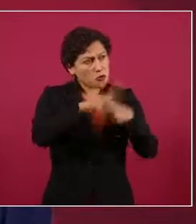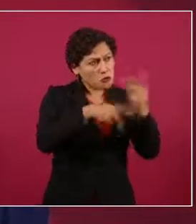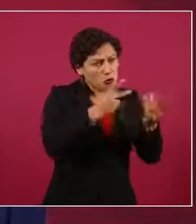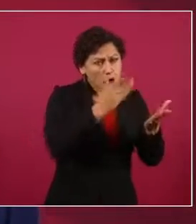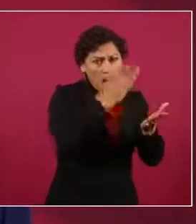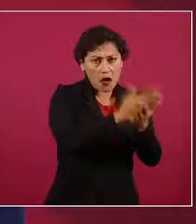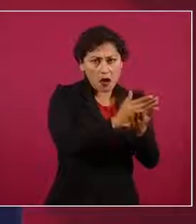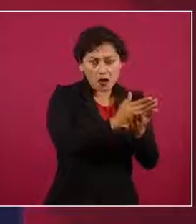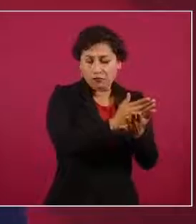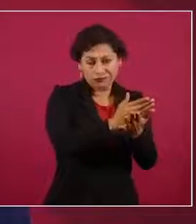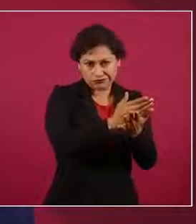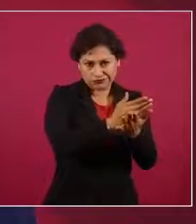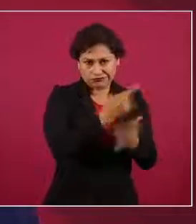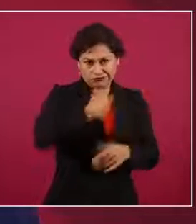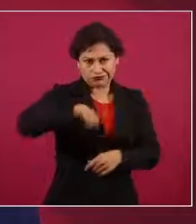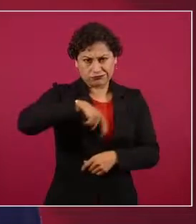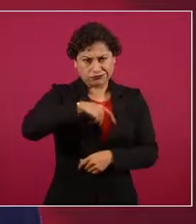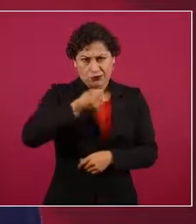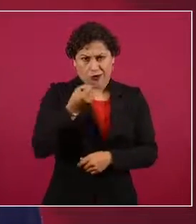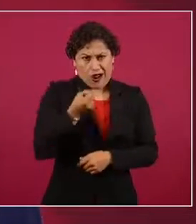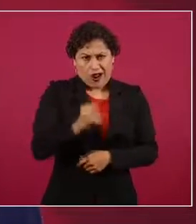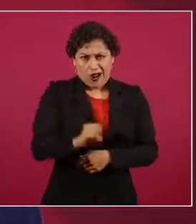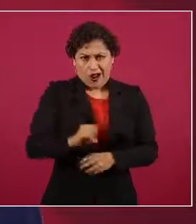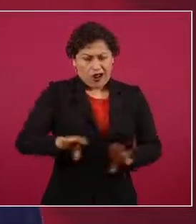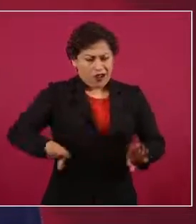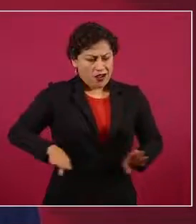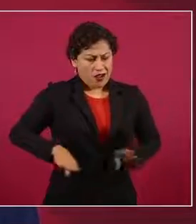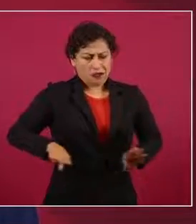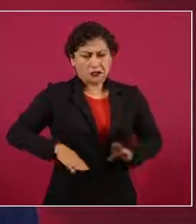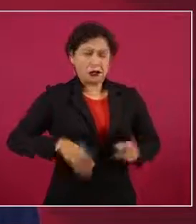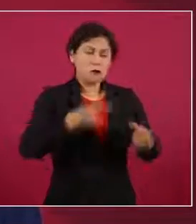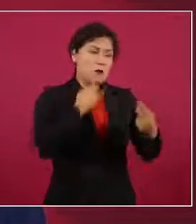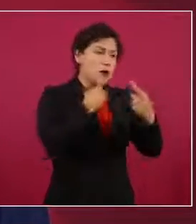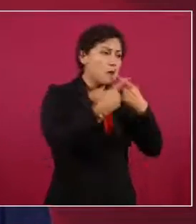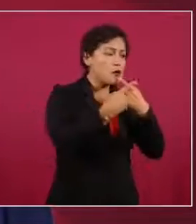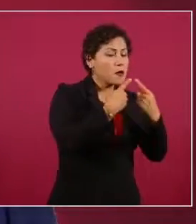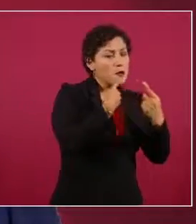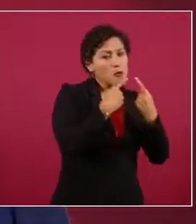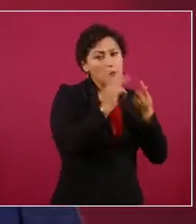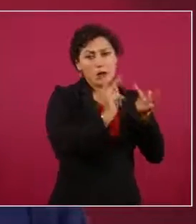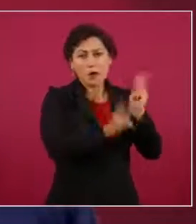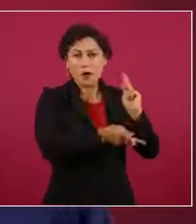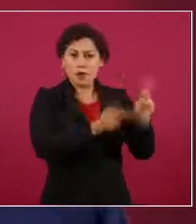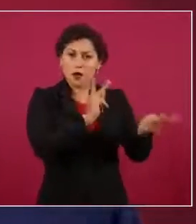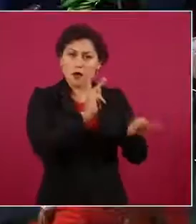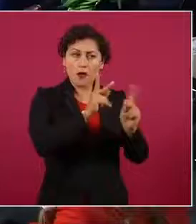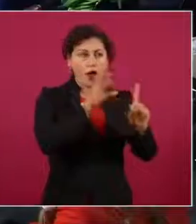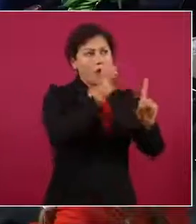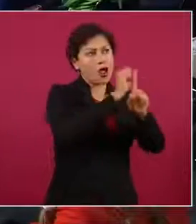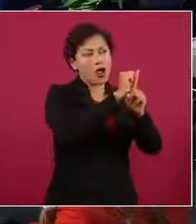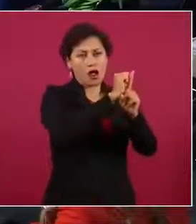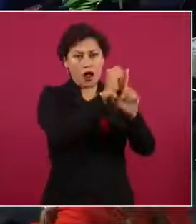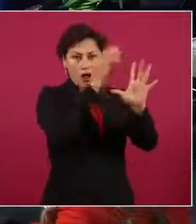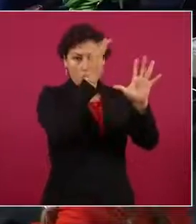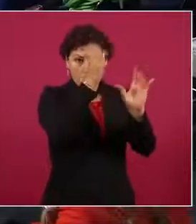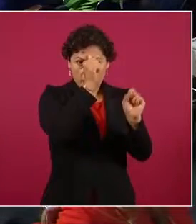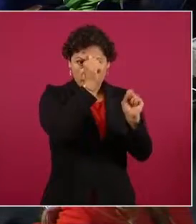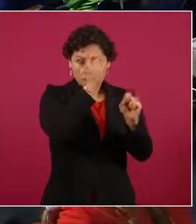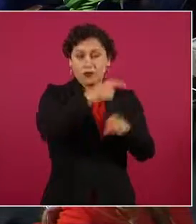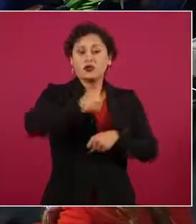y llegar a acuerdos y convencer, no vencer.